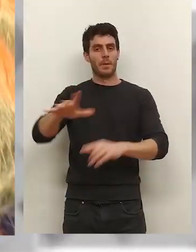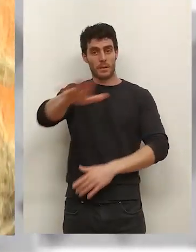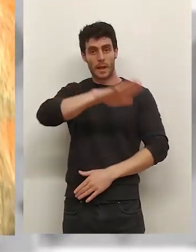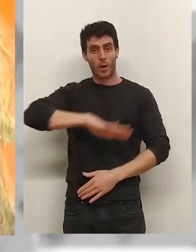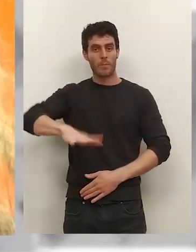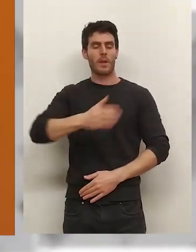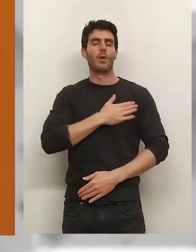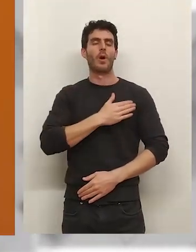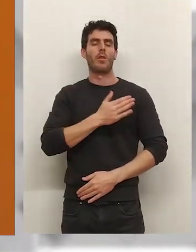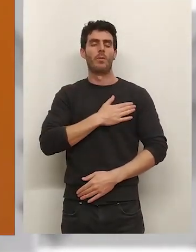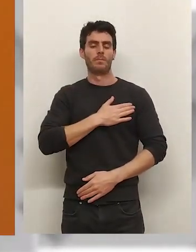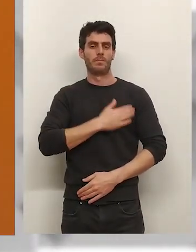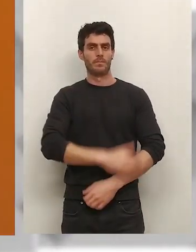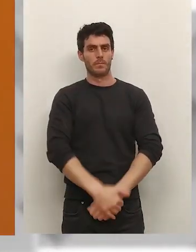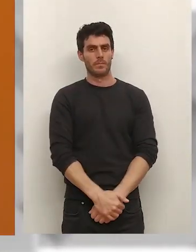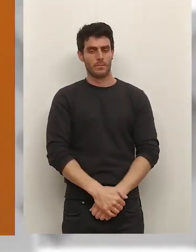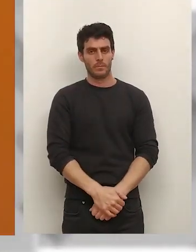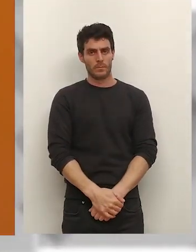de los espacios con corazón.